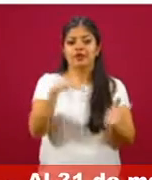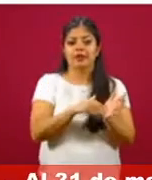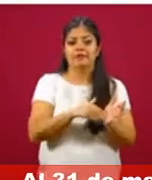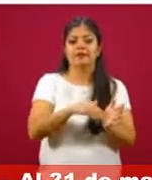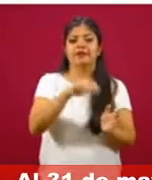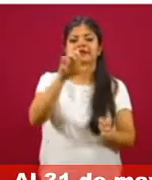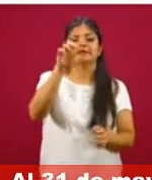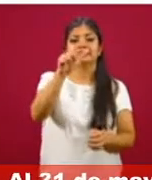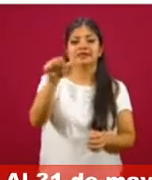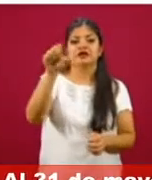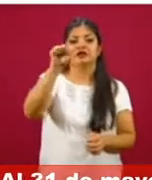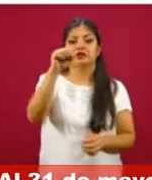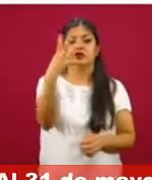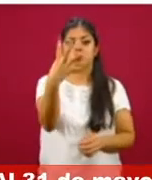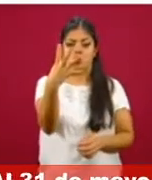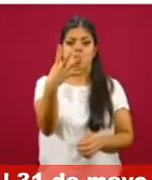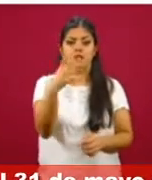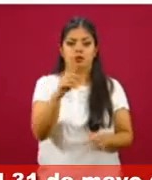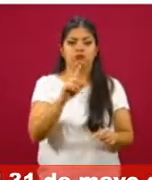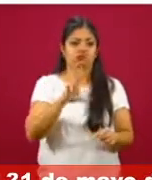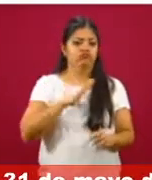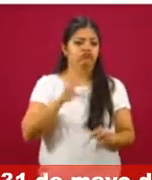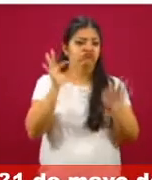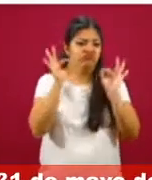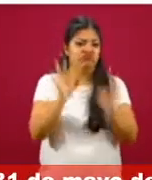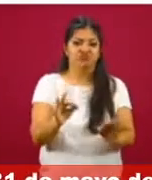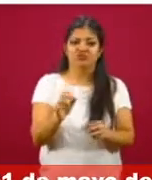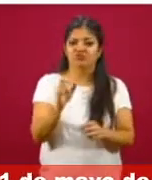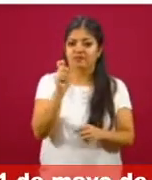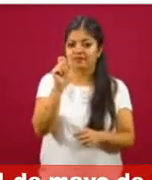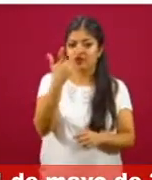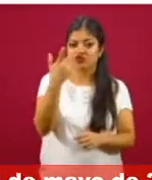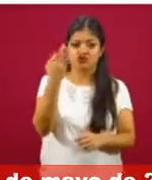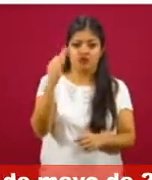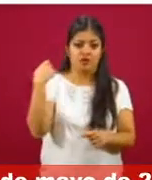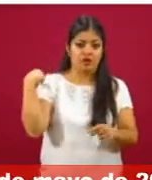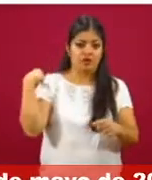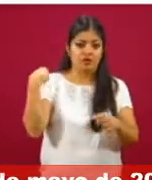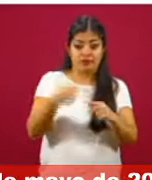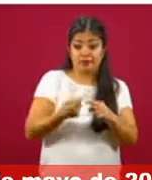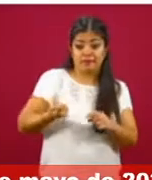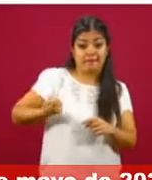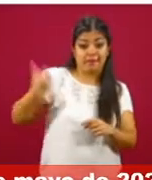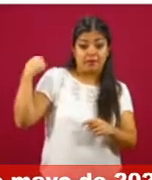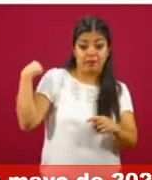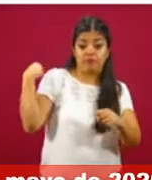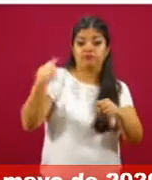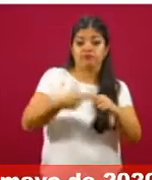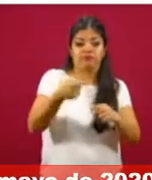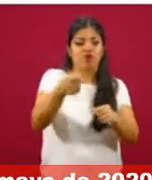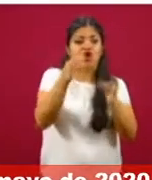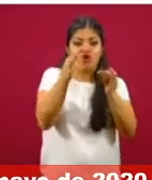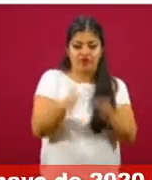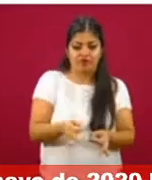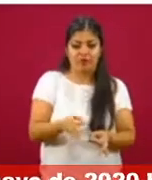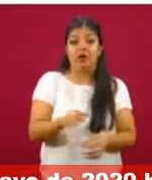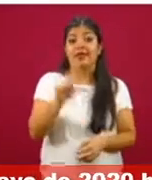90.664 casos han sido registrados y confirmados desde el 28 de febrero, fecha del primer caso, y de